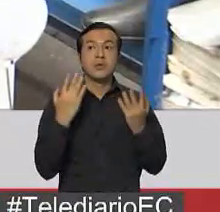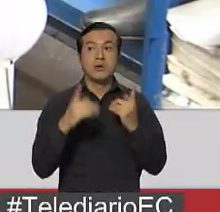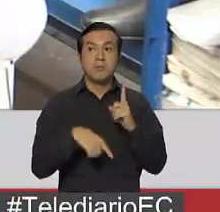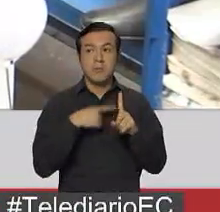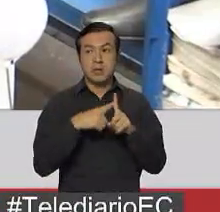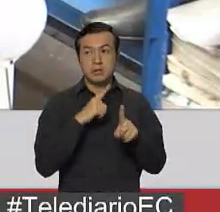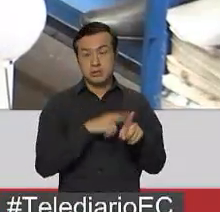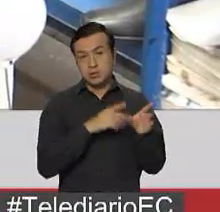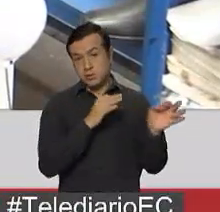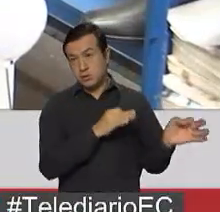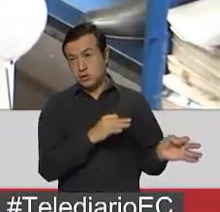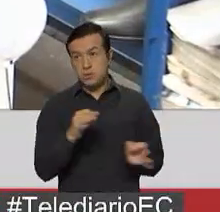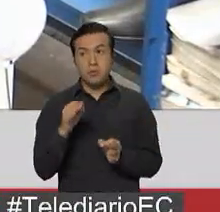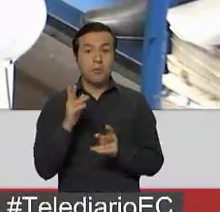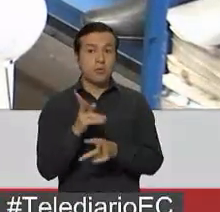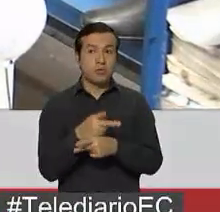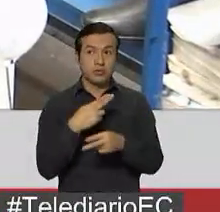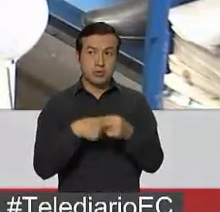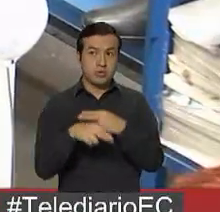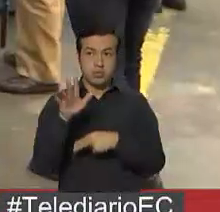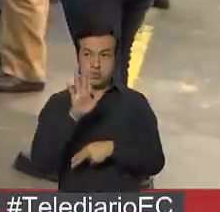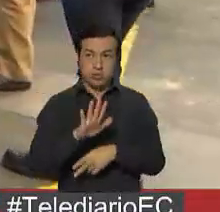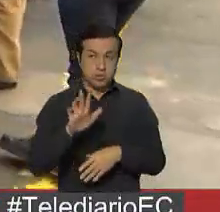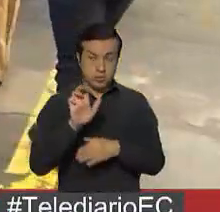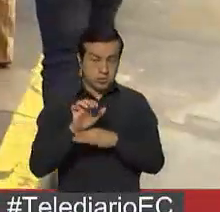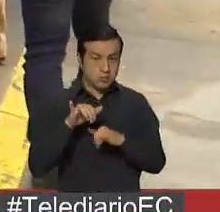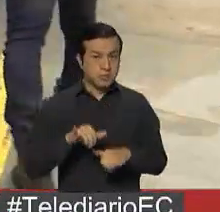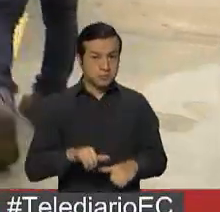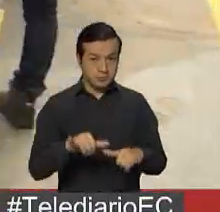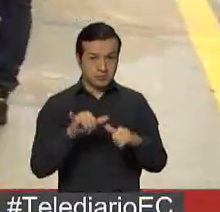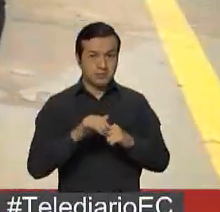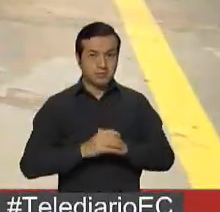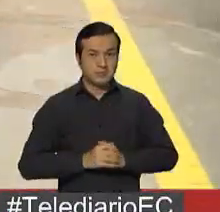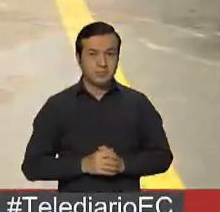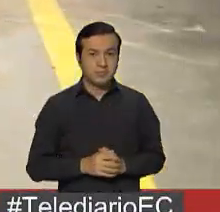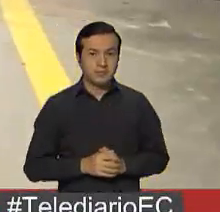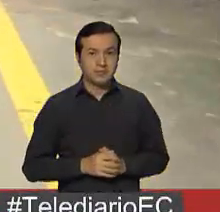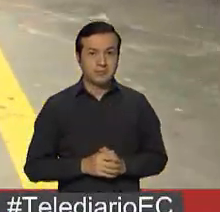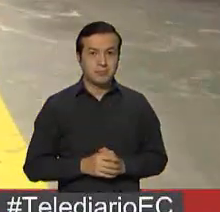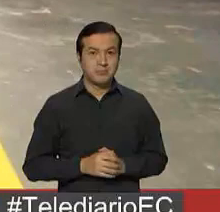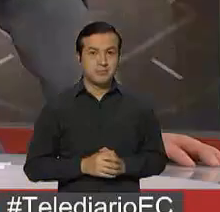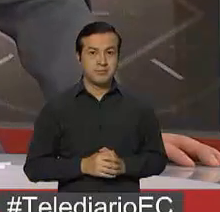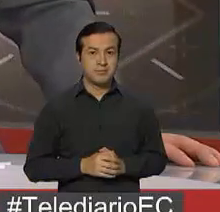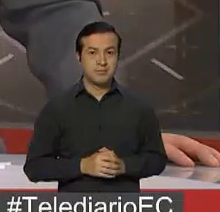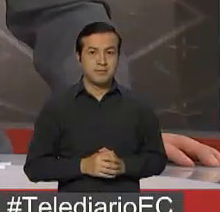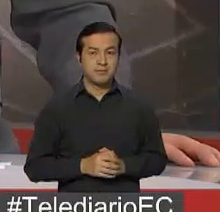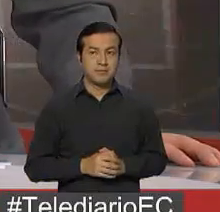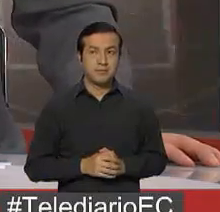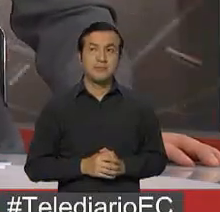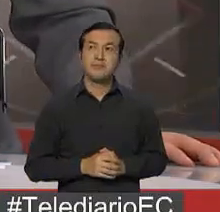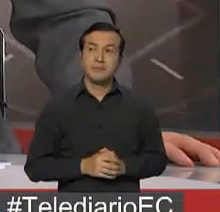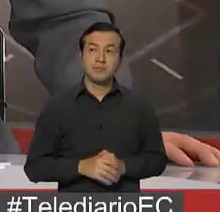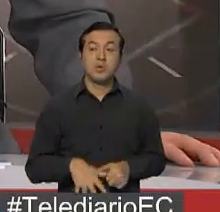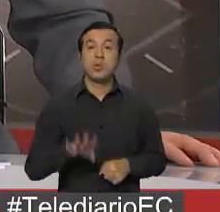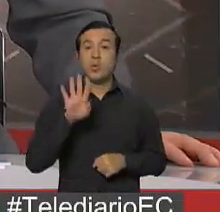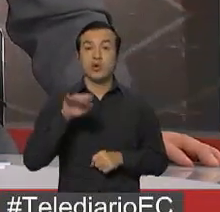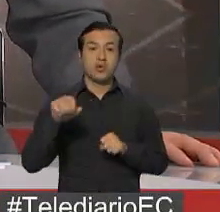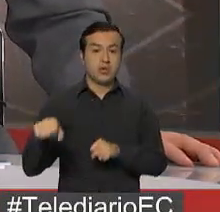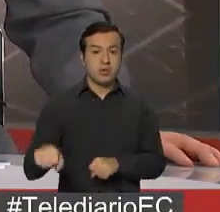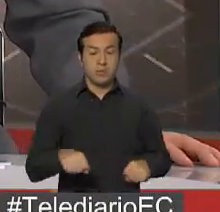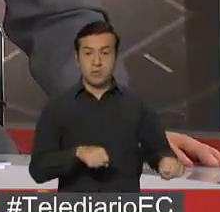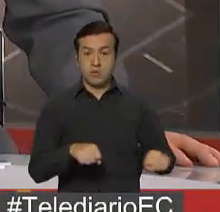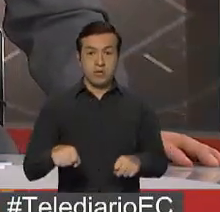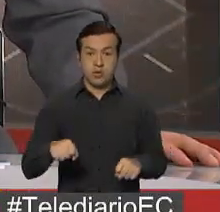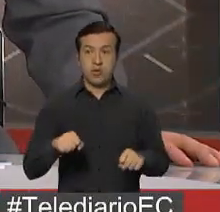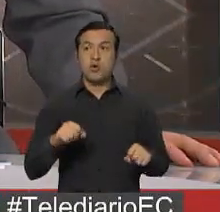para los sectores productivos y comerciales del país valeria villarruel medios públicos este 4 de mayo arrancó la